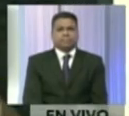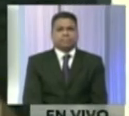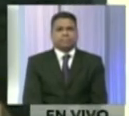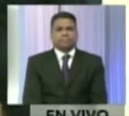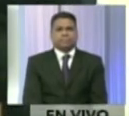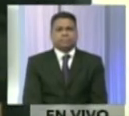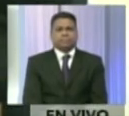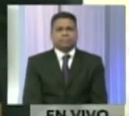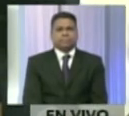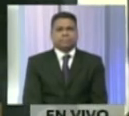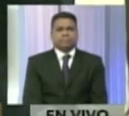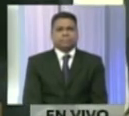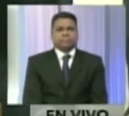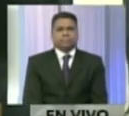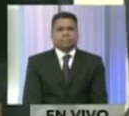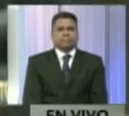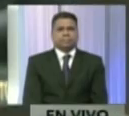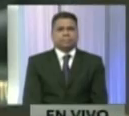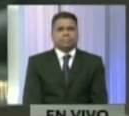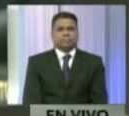¿Qué?